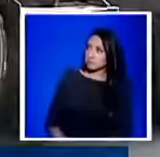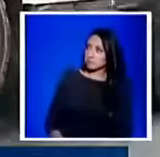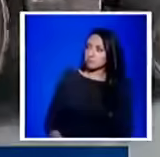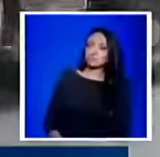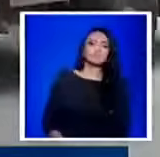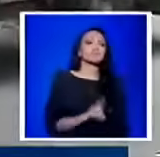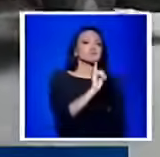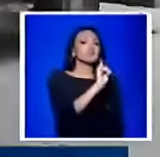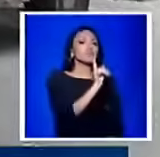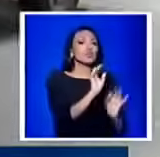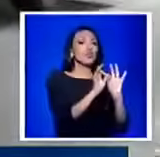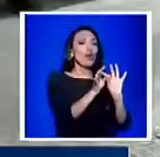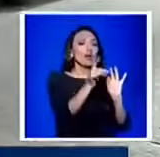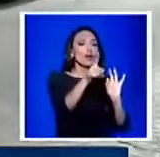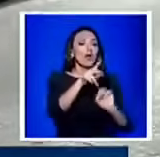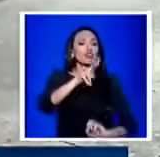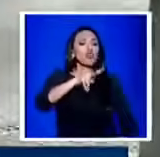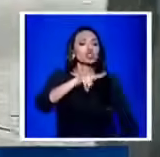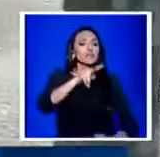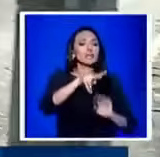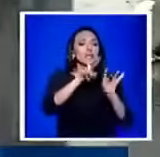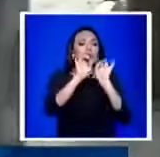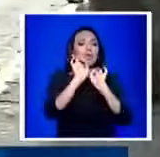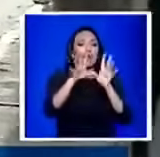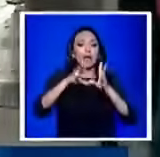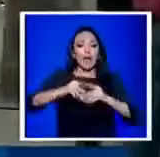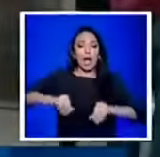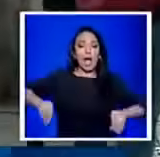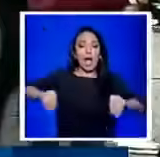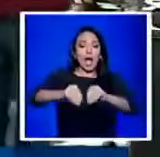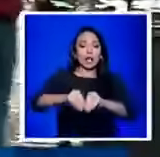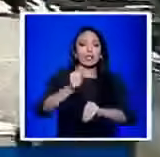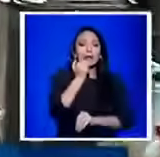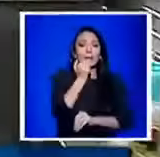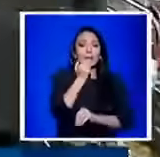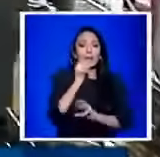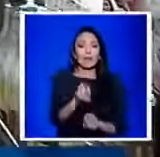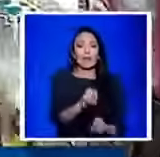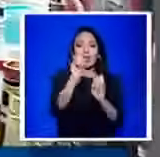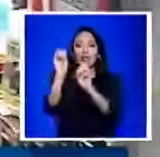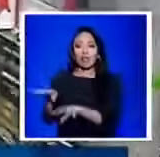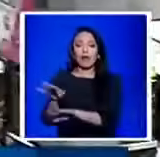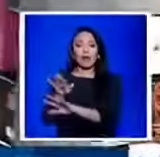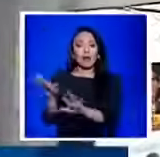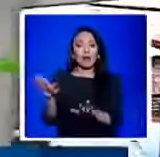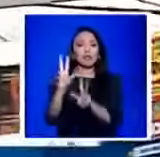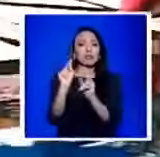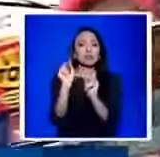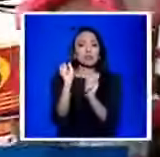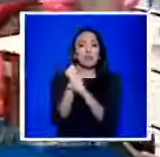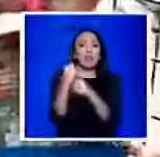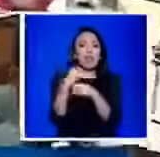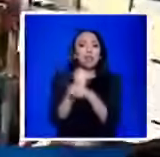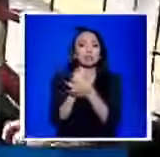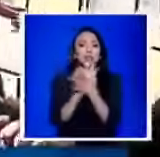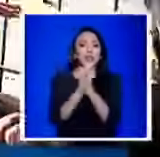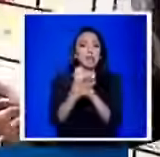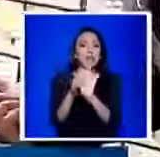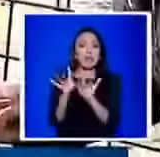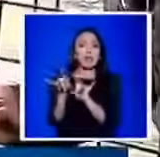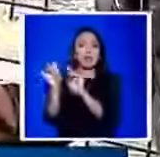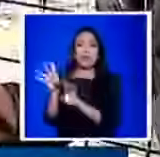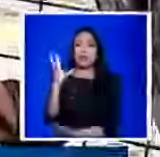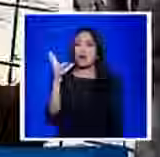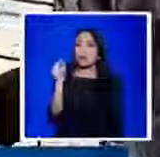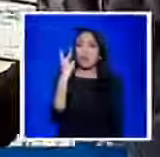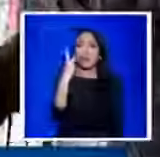se ha intervenido, o sea, ya 2 meses dejaron esa arena, esa piedra, pero hasta el día de hoy ya no lo hacen, ahí lo dejaron y tampoco ni han